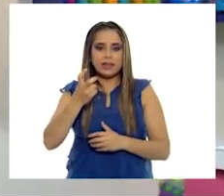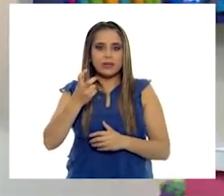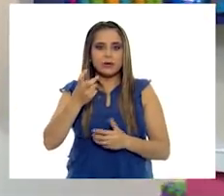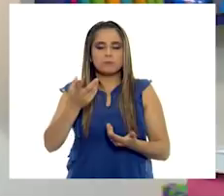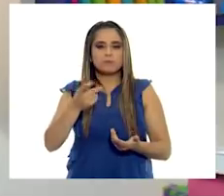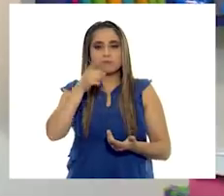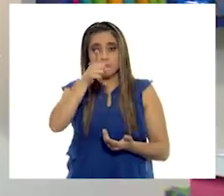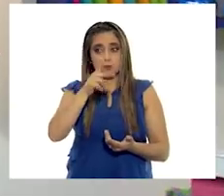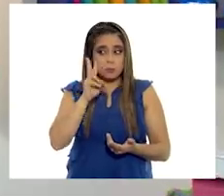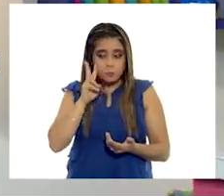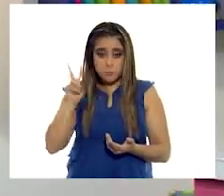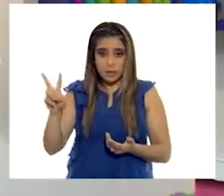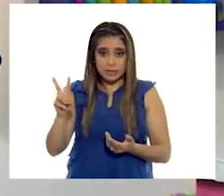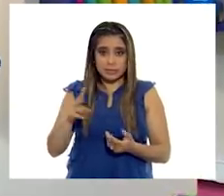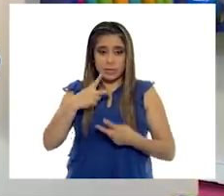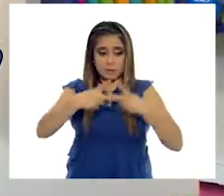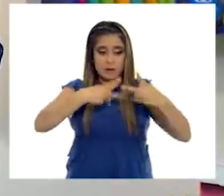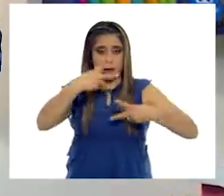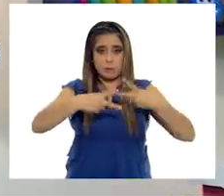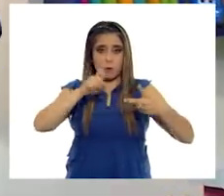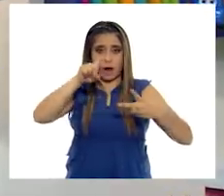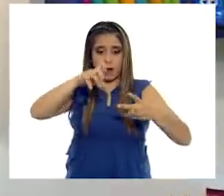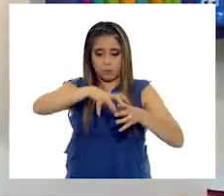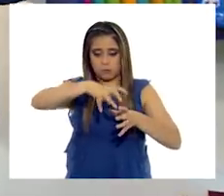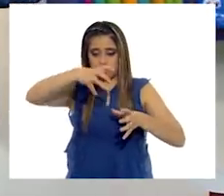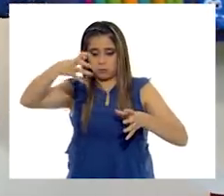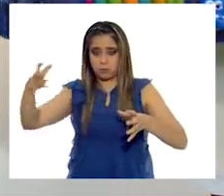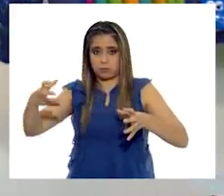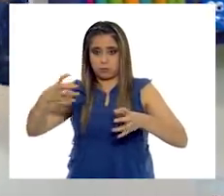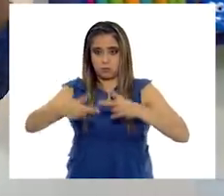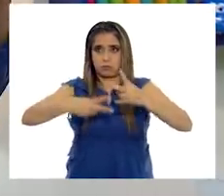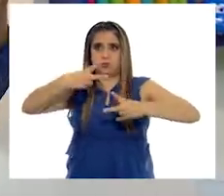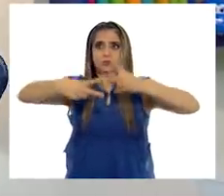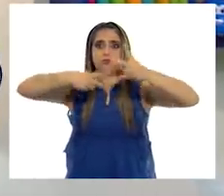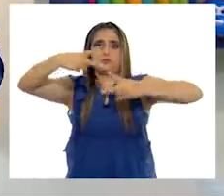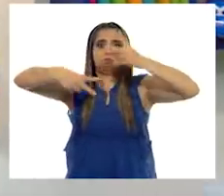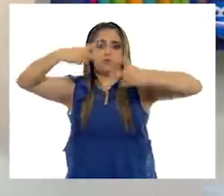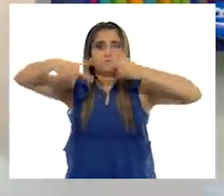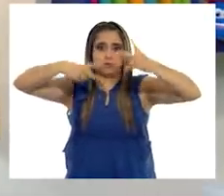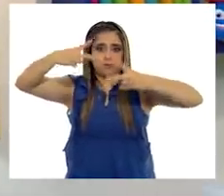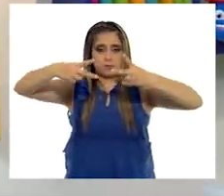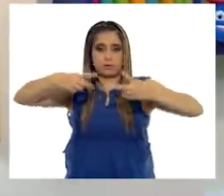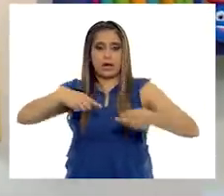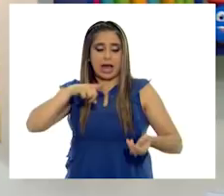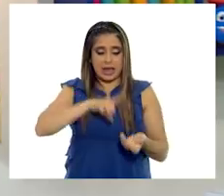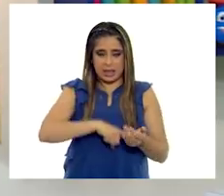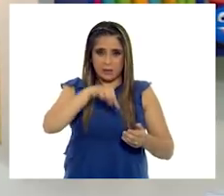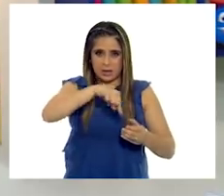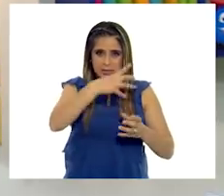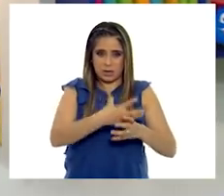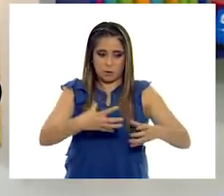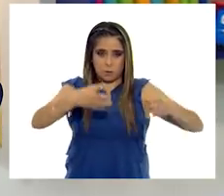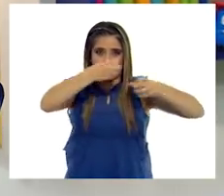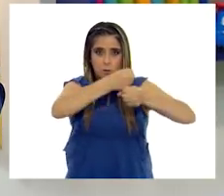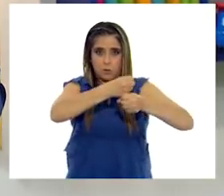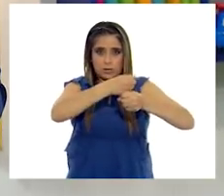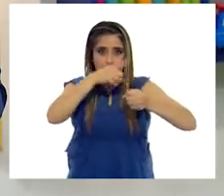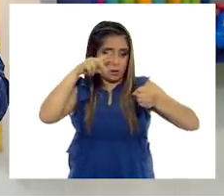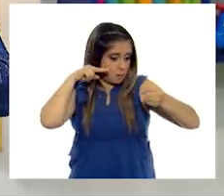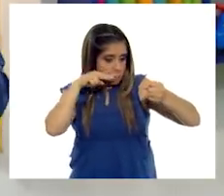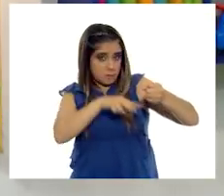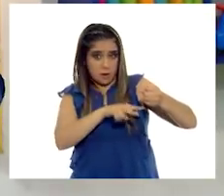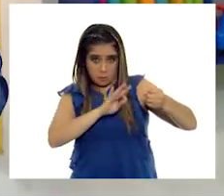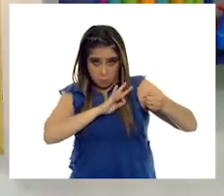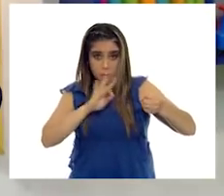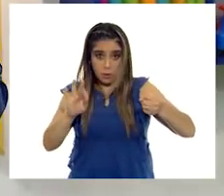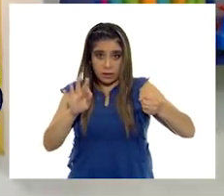ver como en el vapor de agua. Cuando destapó la olla, se veía el vapor. ¿Aquí adentro de la bolsa viste algo, Mariana? No.